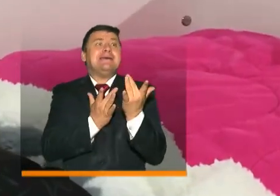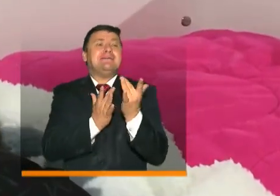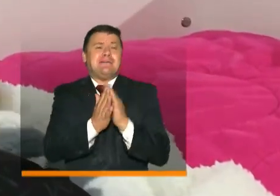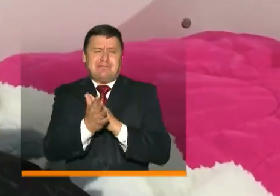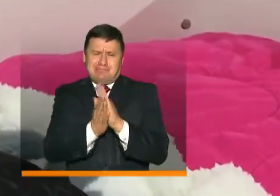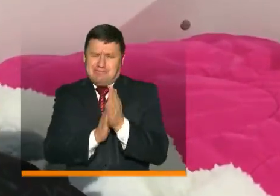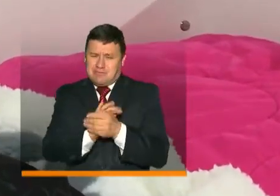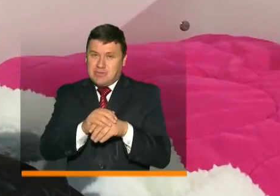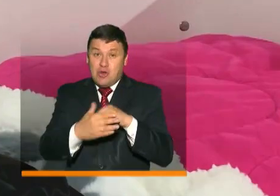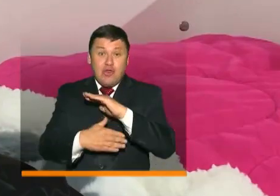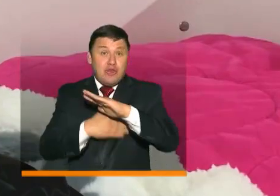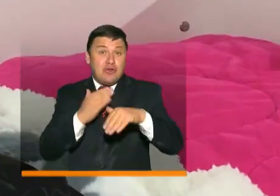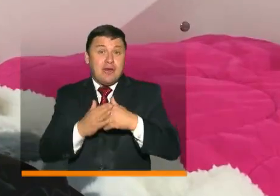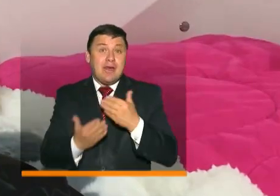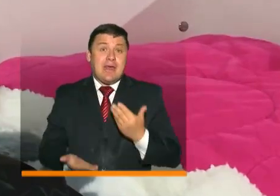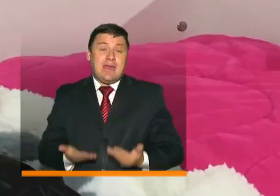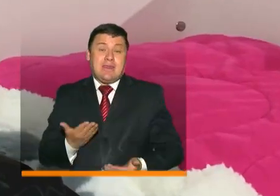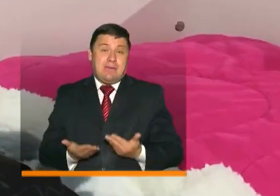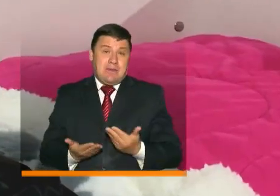esperando. Todo depende